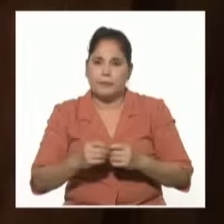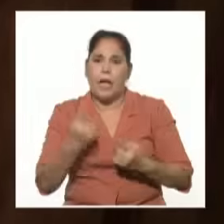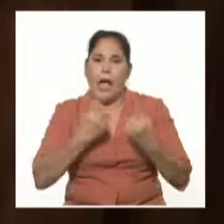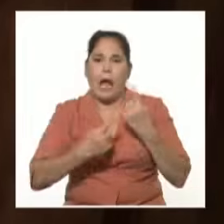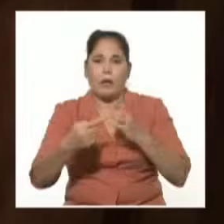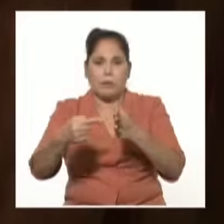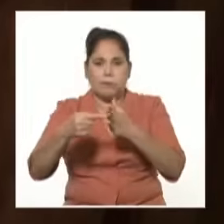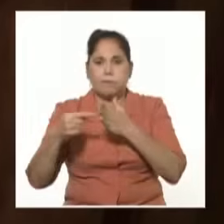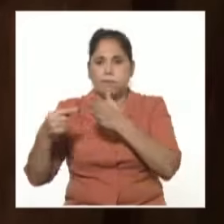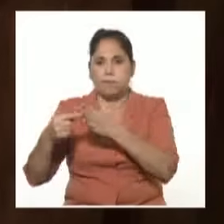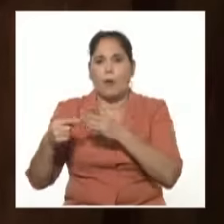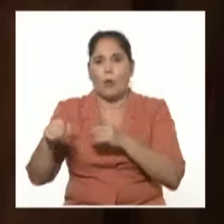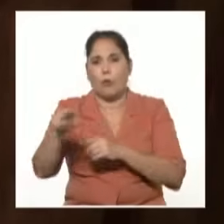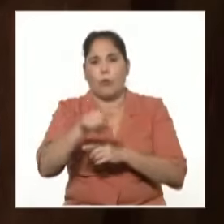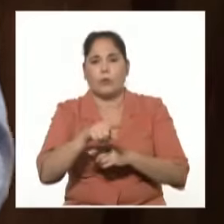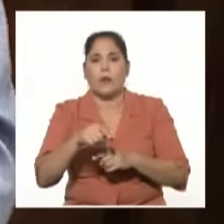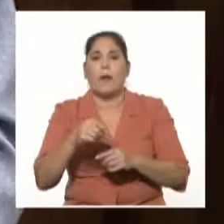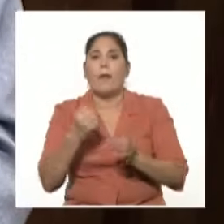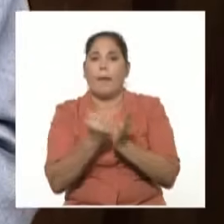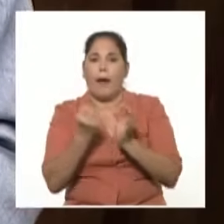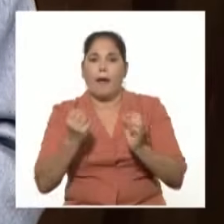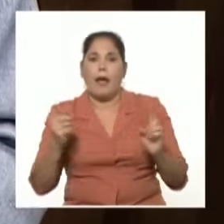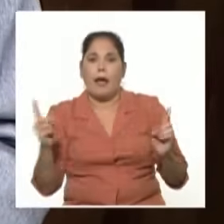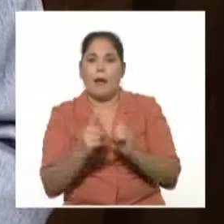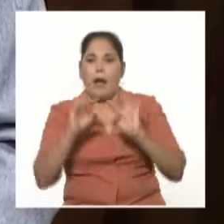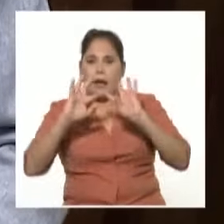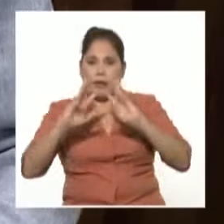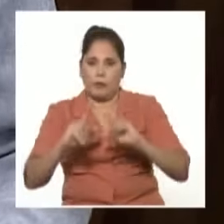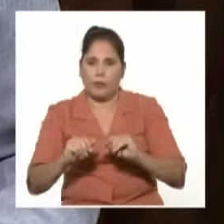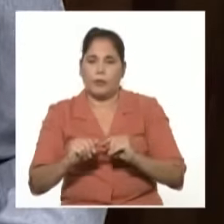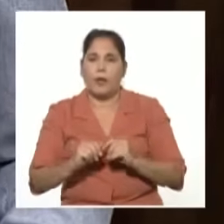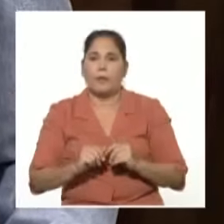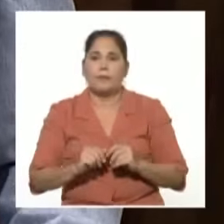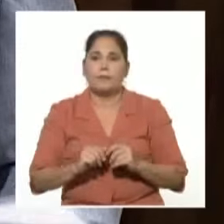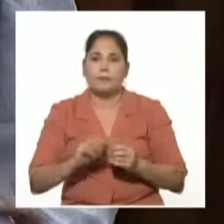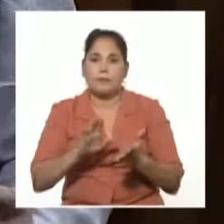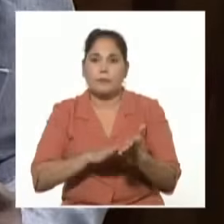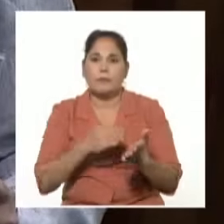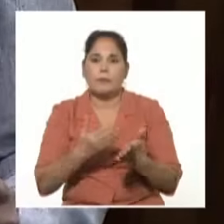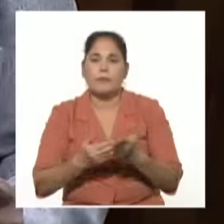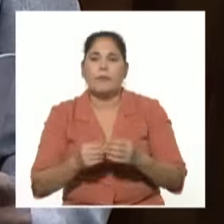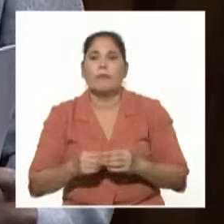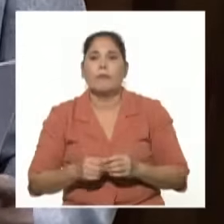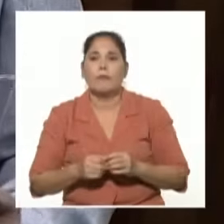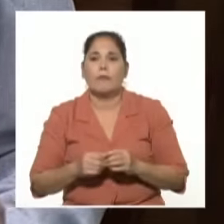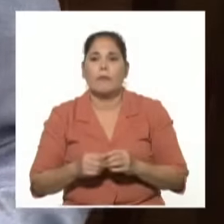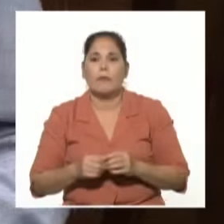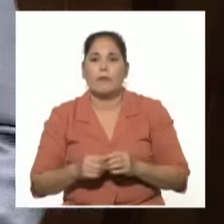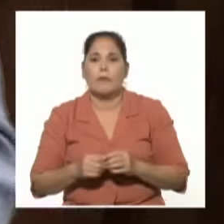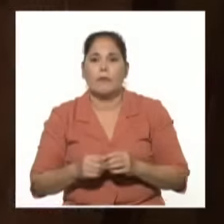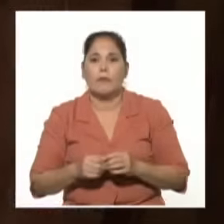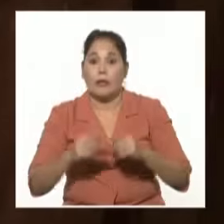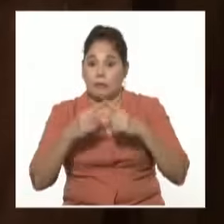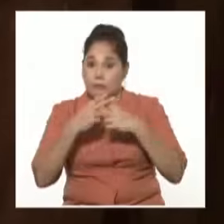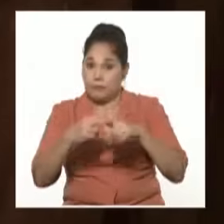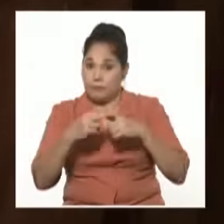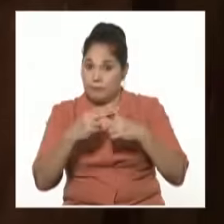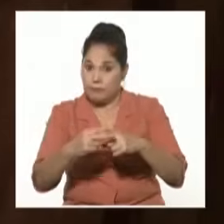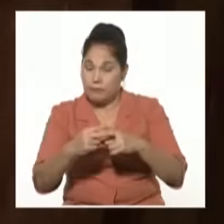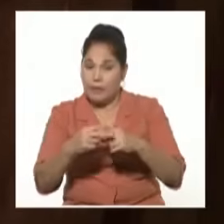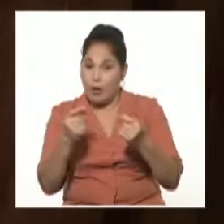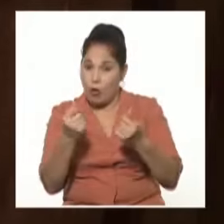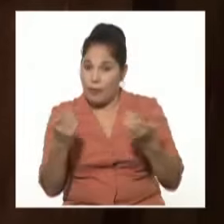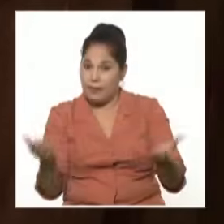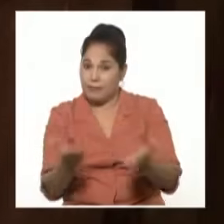estimo importantes para concretar en resultados lo que se propone en ese programa. Corregir distorsiones y reimpulsar